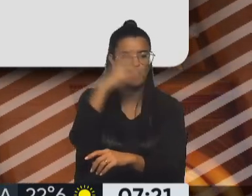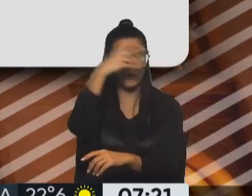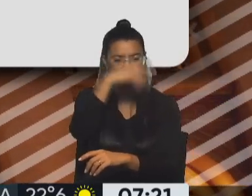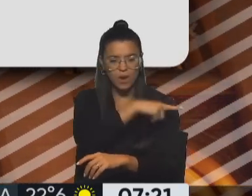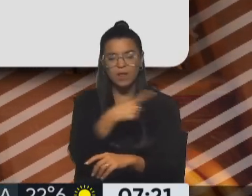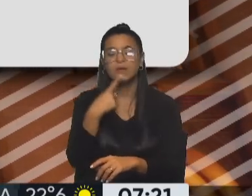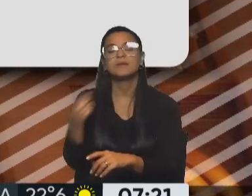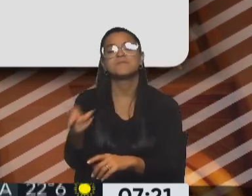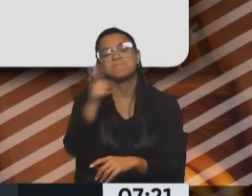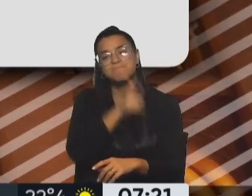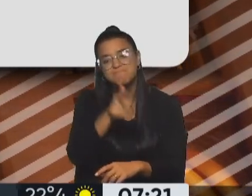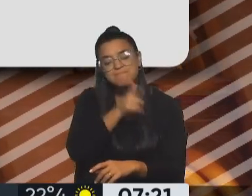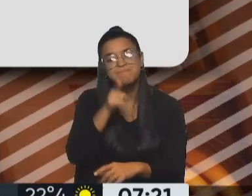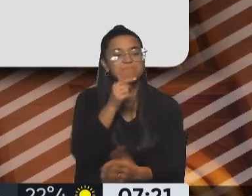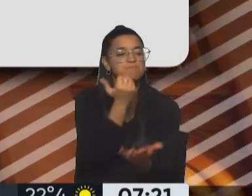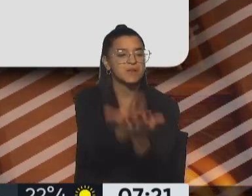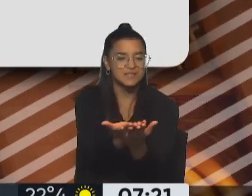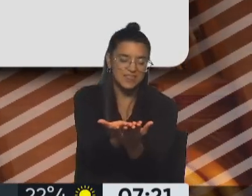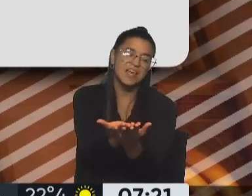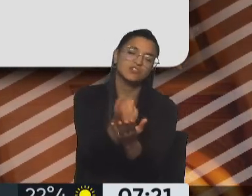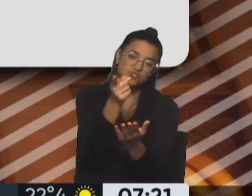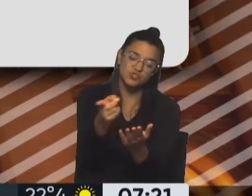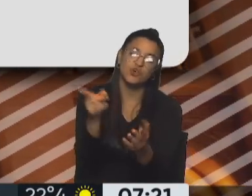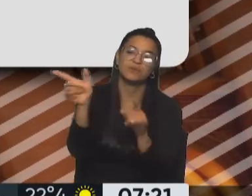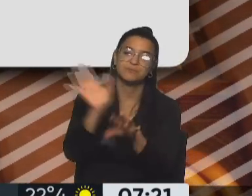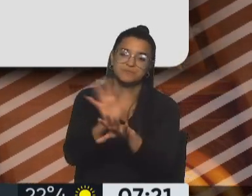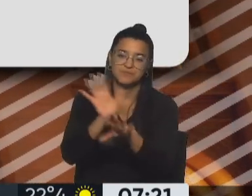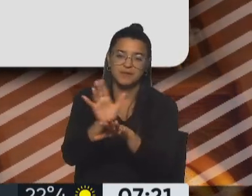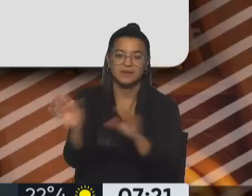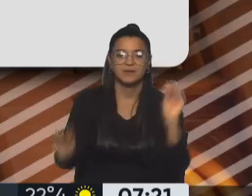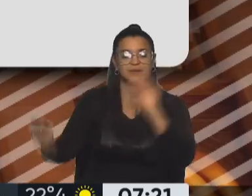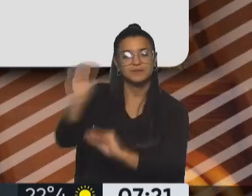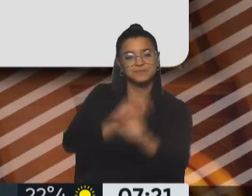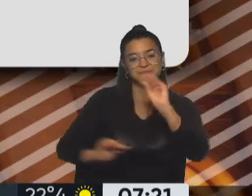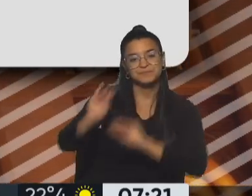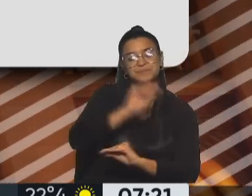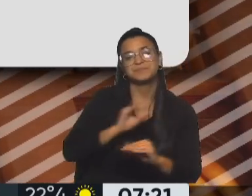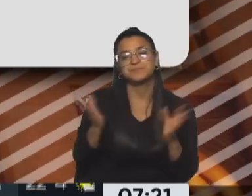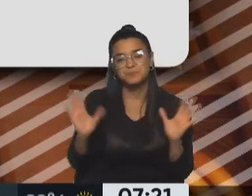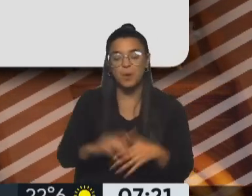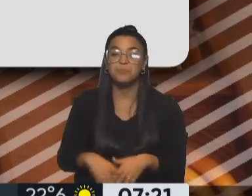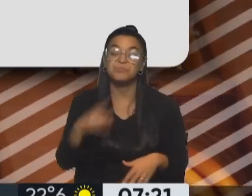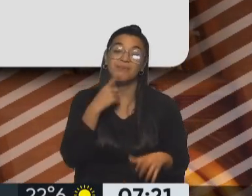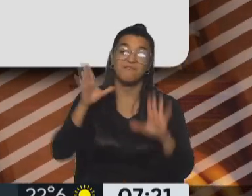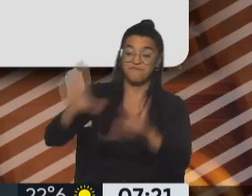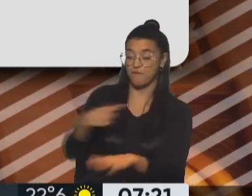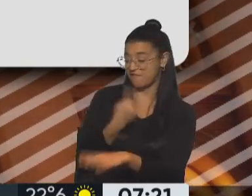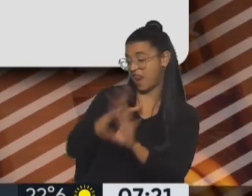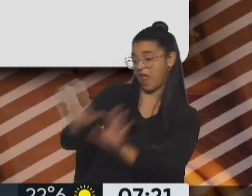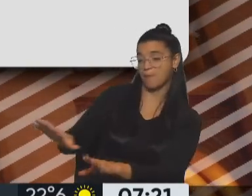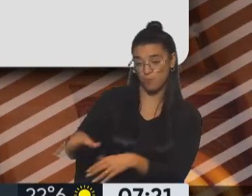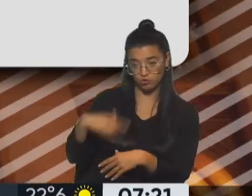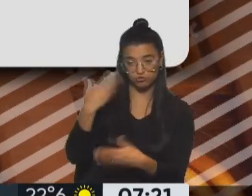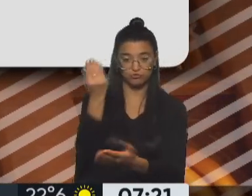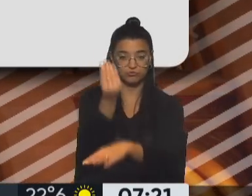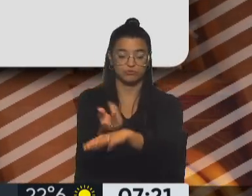las presentaciones que derivaron en la Corte tienen que ver con gente El exégeta de Patricia Bullrich. Bueno, le frenamos las